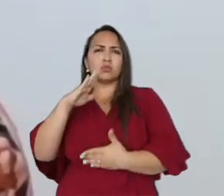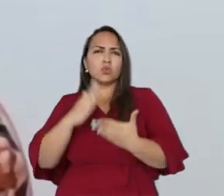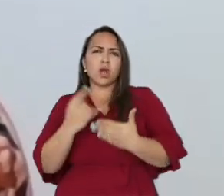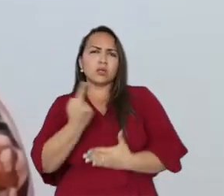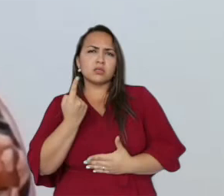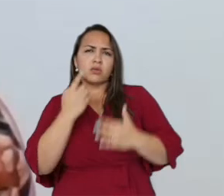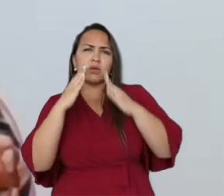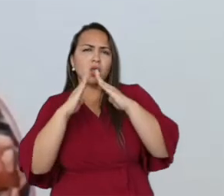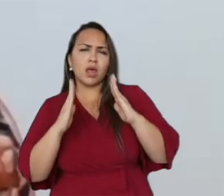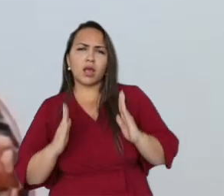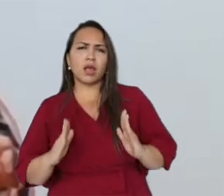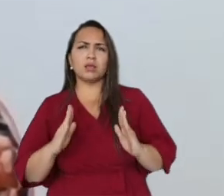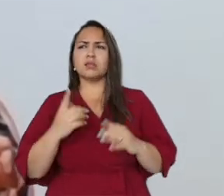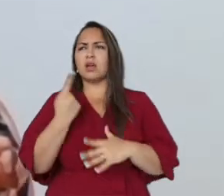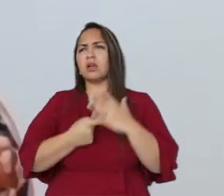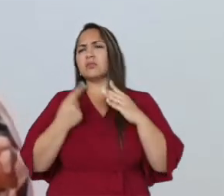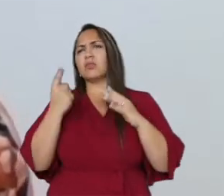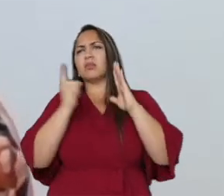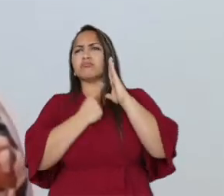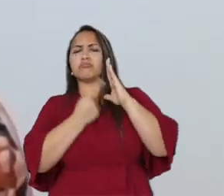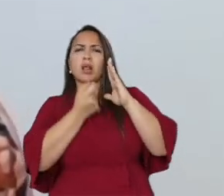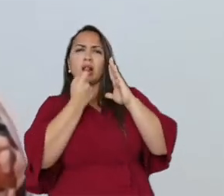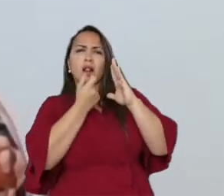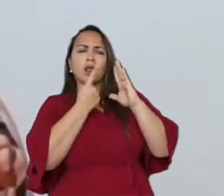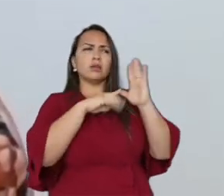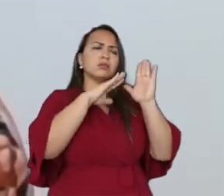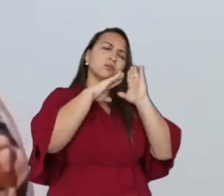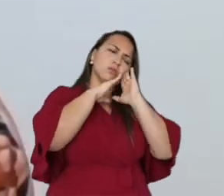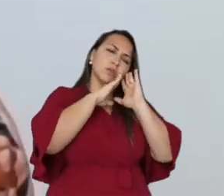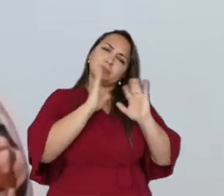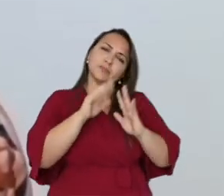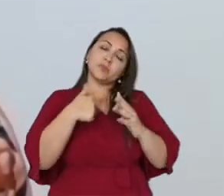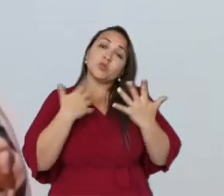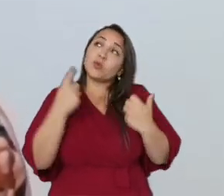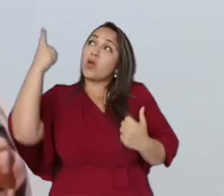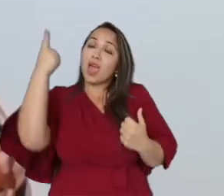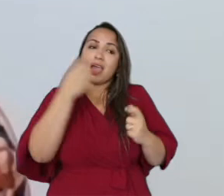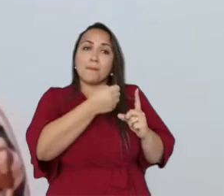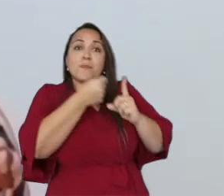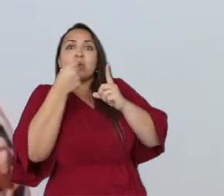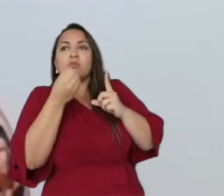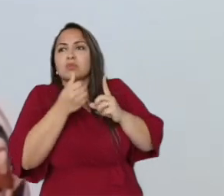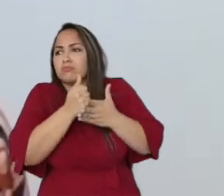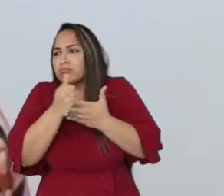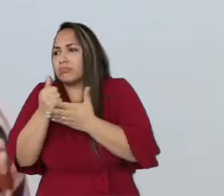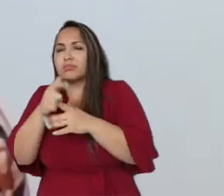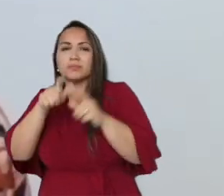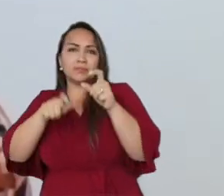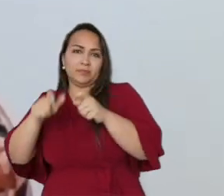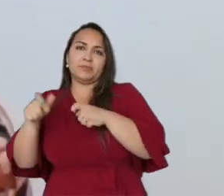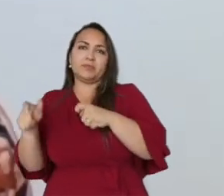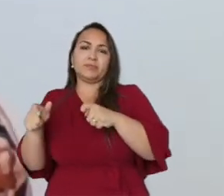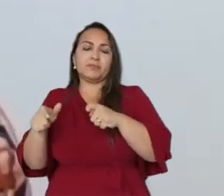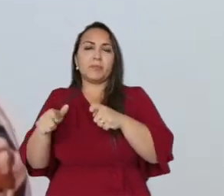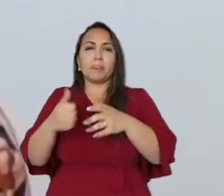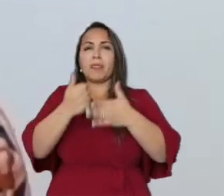casa, tomando medicinas y dormir. Quiero que Él me use para ayudar al prójimo,